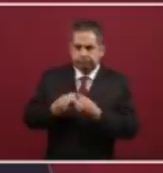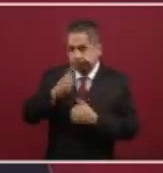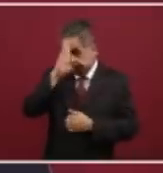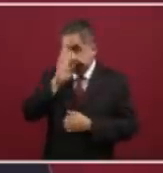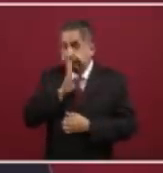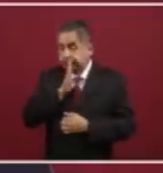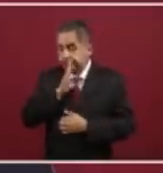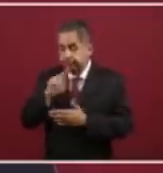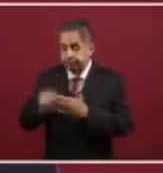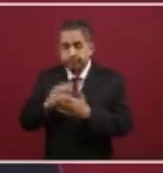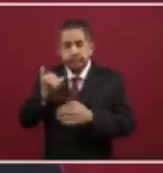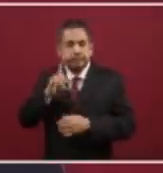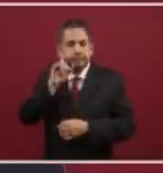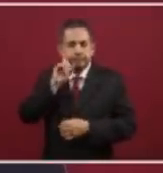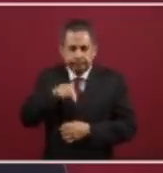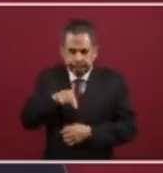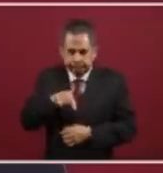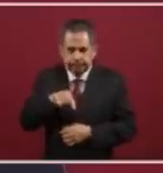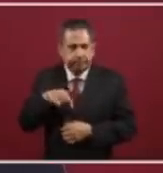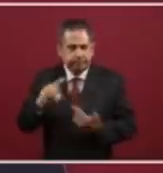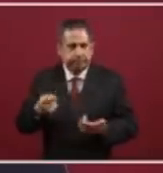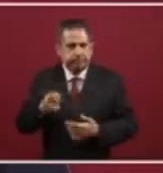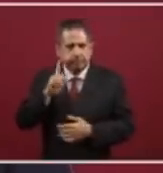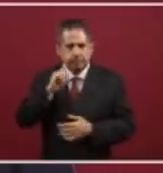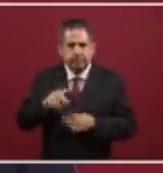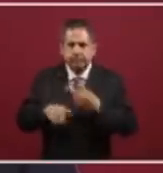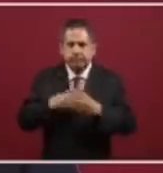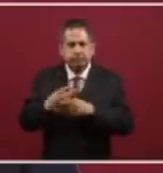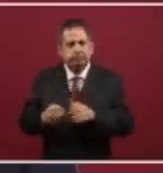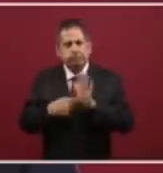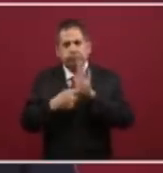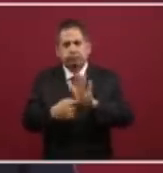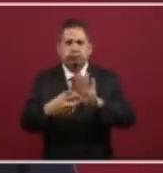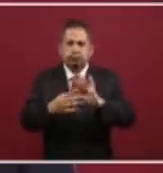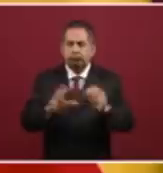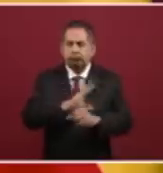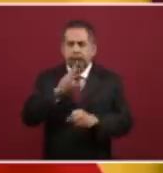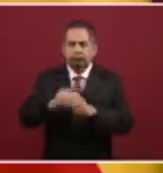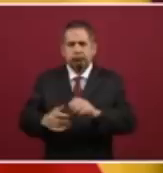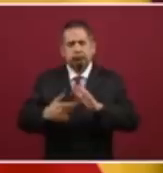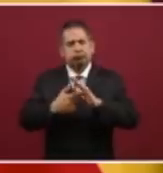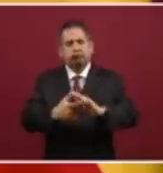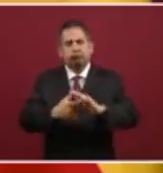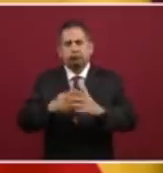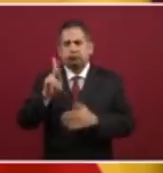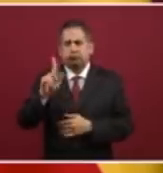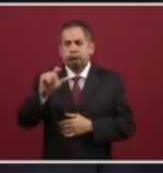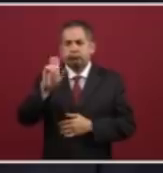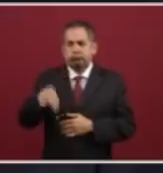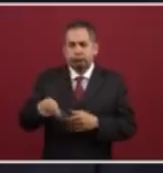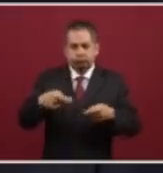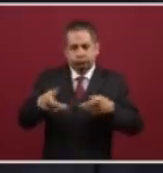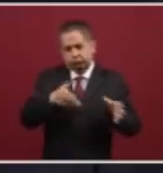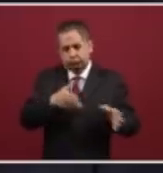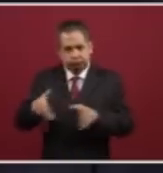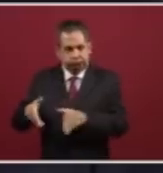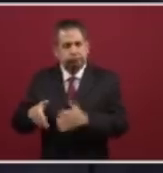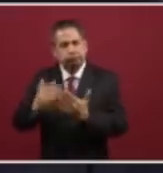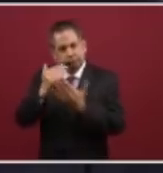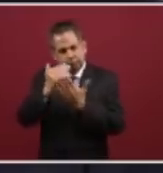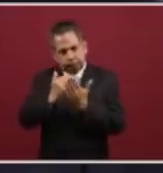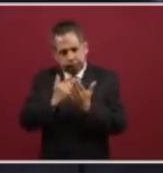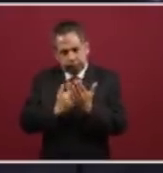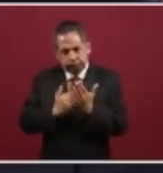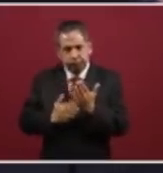y mañana vamos a presentar completo el plan d